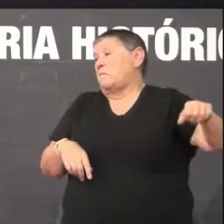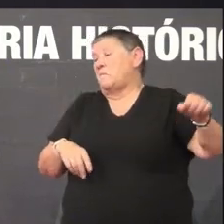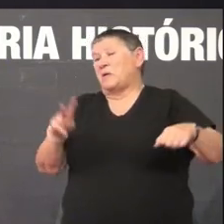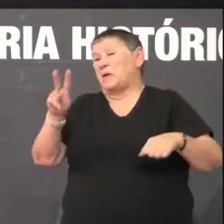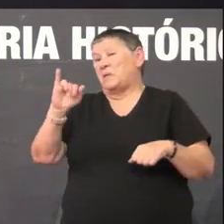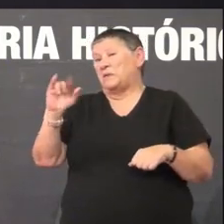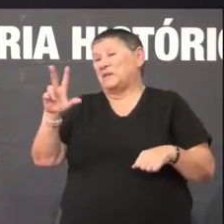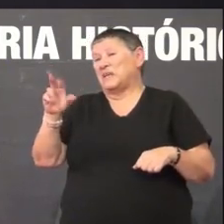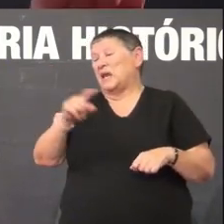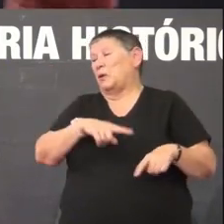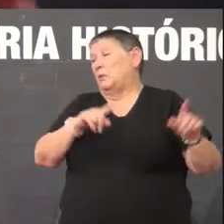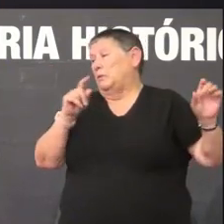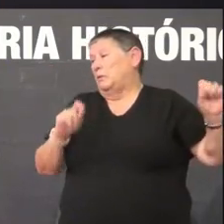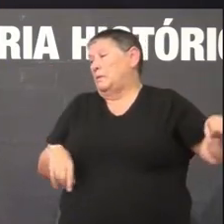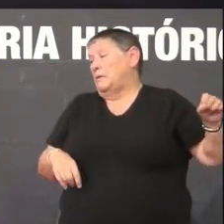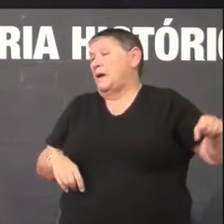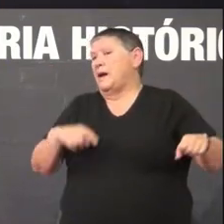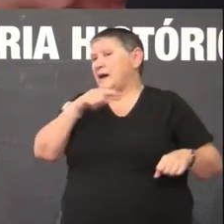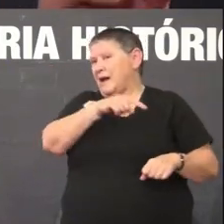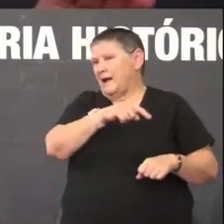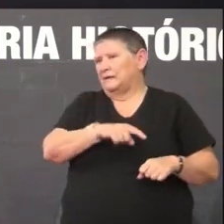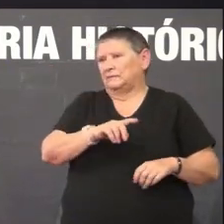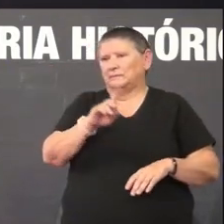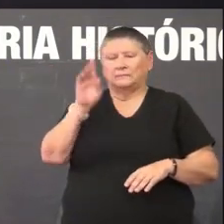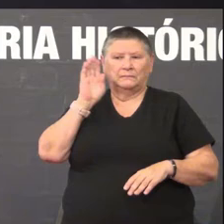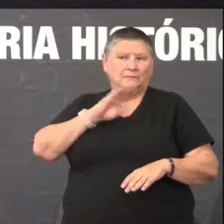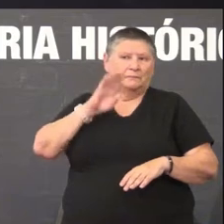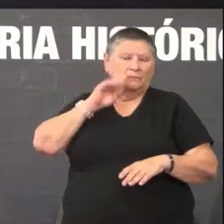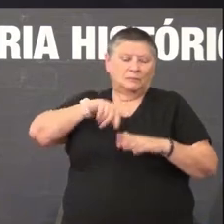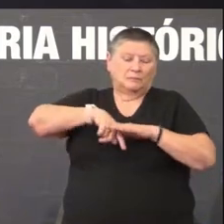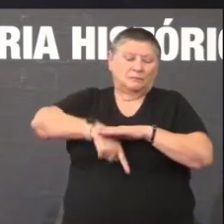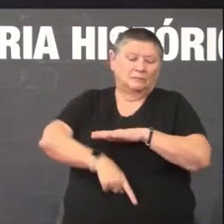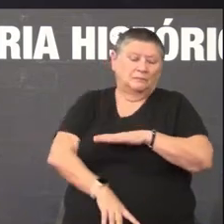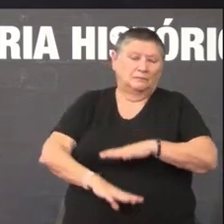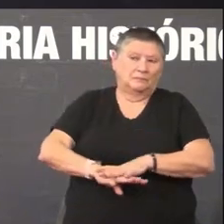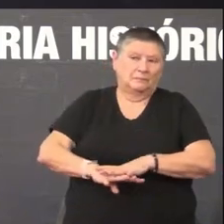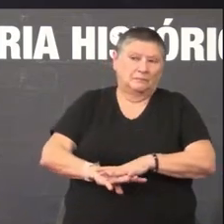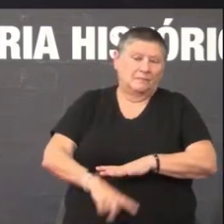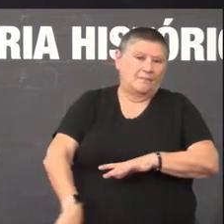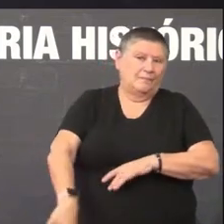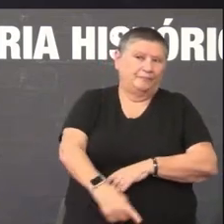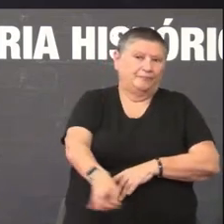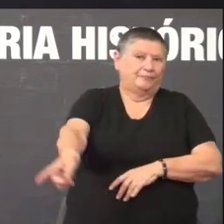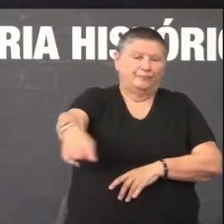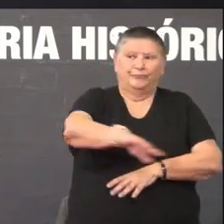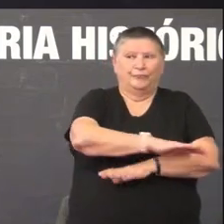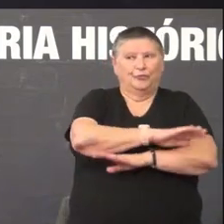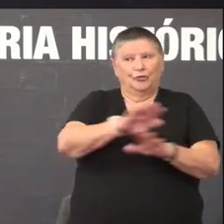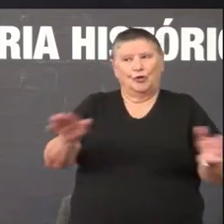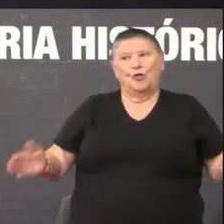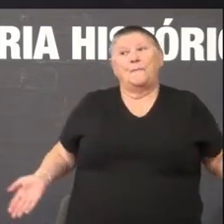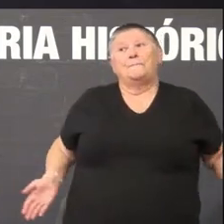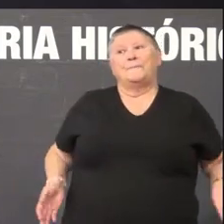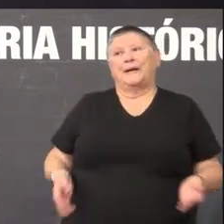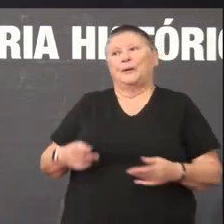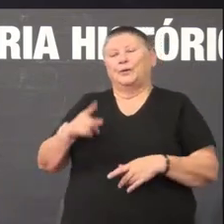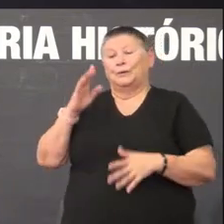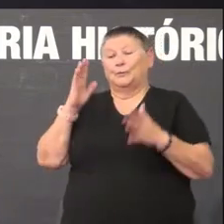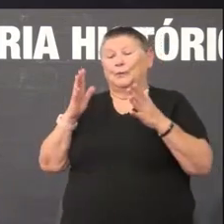Villarejo ha hecho todas las alcantarillas de este país igualmente con todos los gobiernos. Pero llega un momento en que se